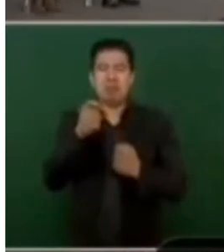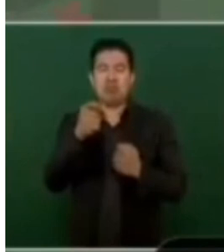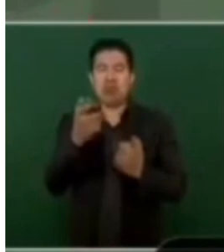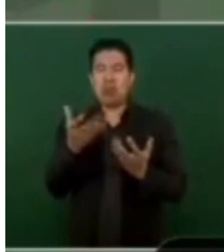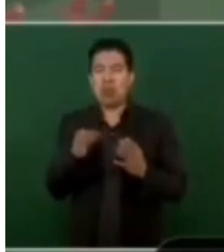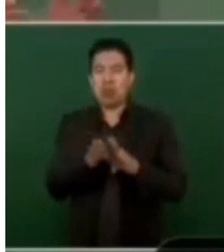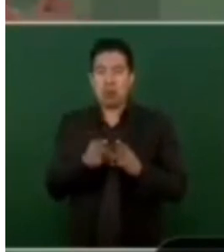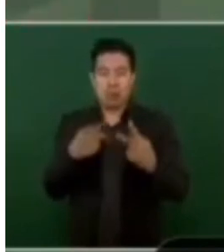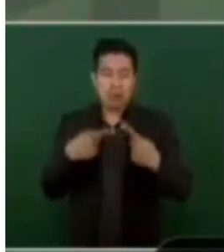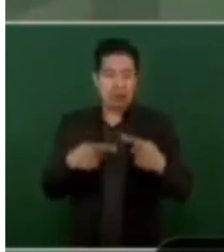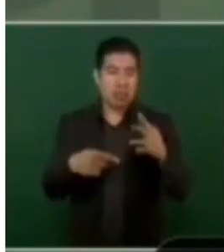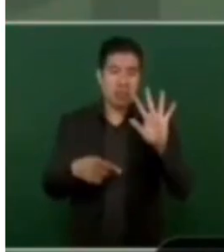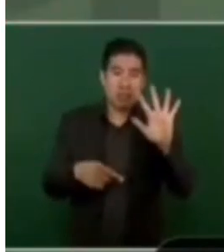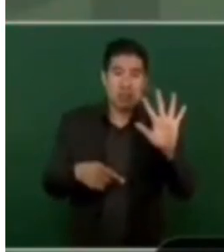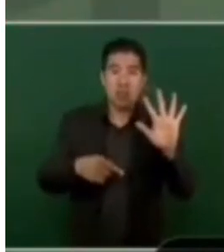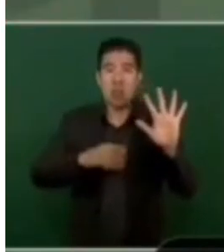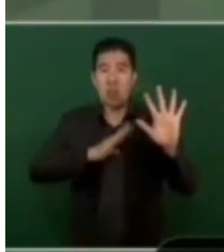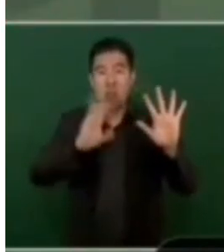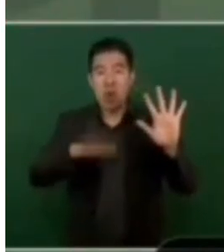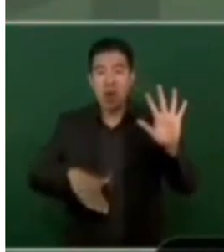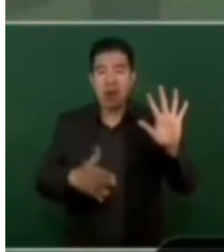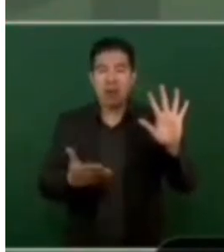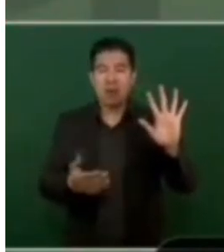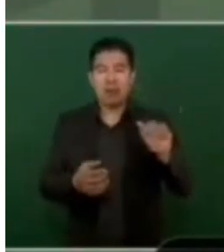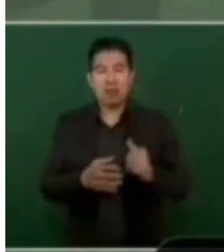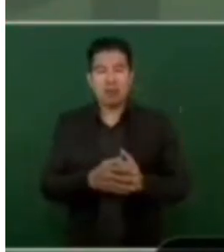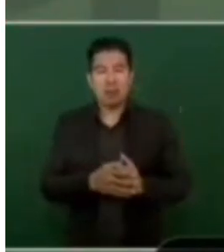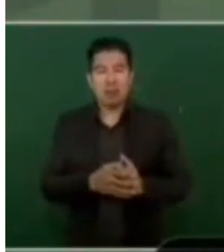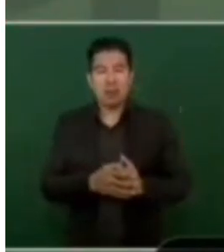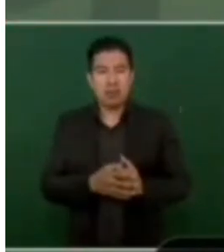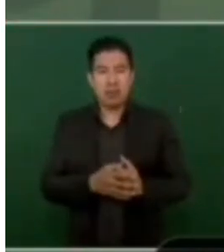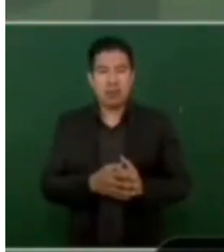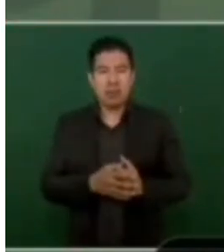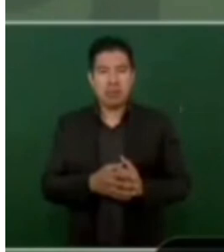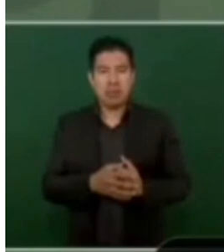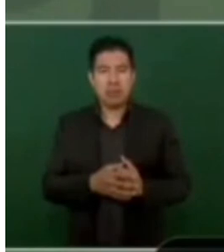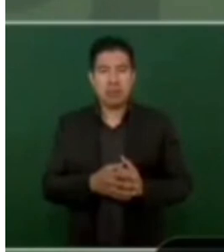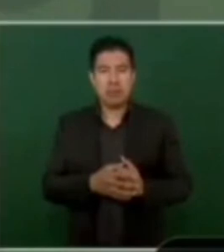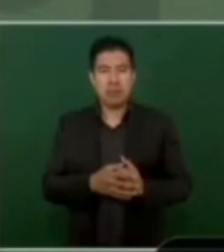que incluso el diputado del PT, Gerardo Fernández Noroña, pensó que era falso,